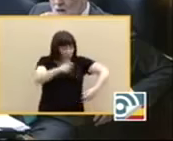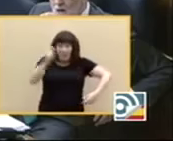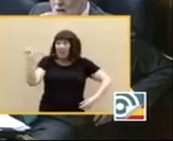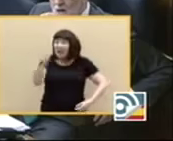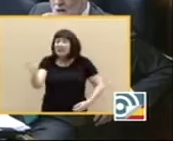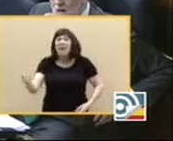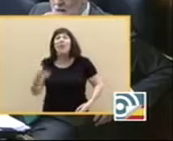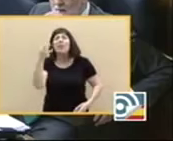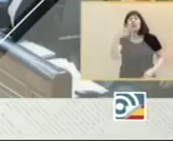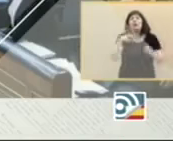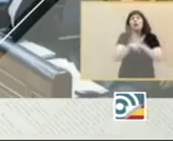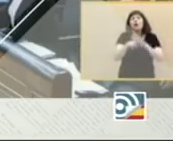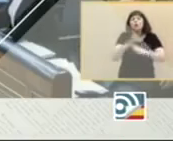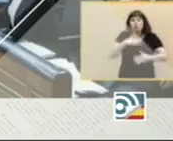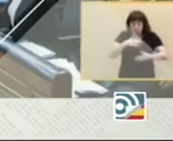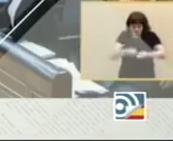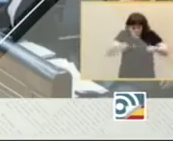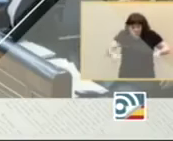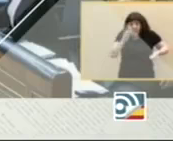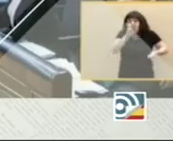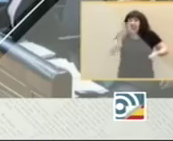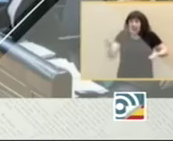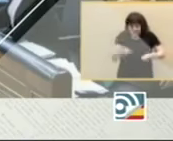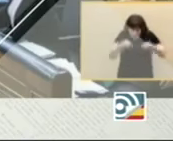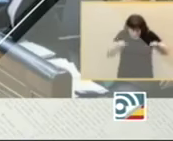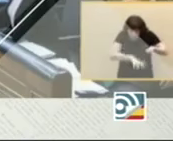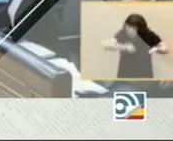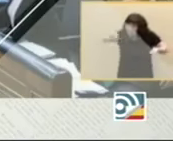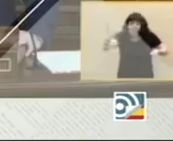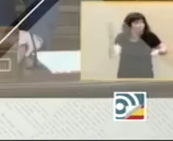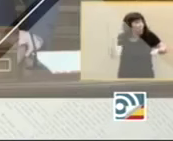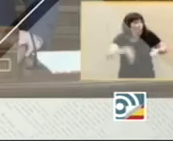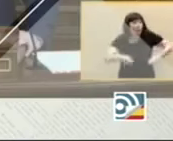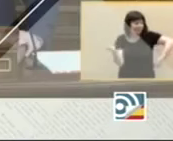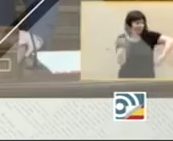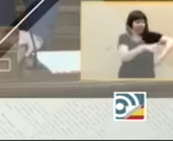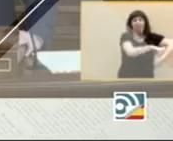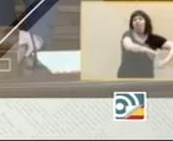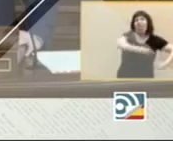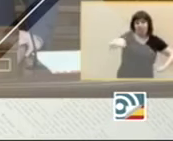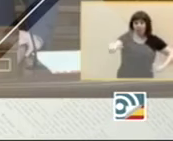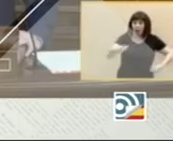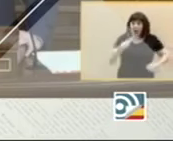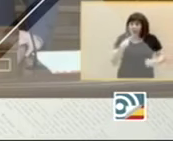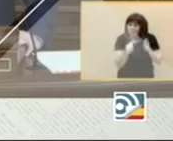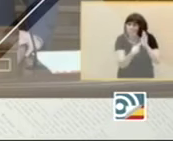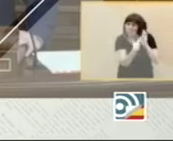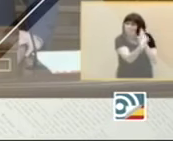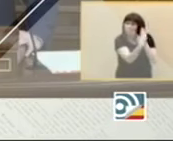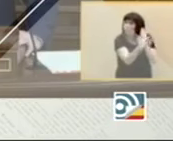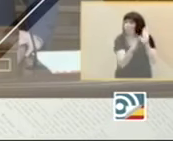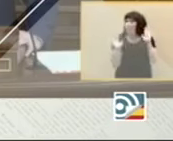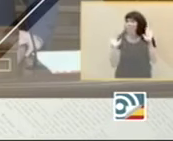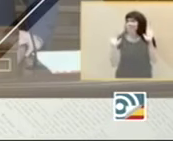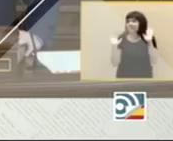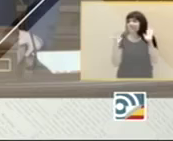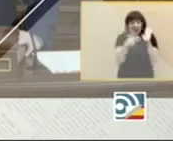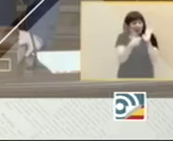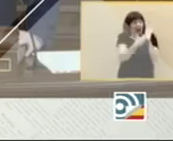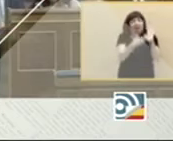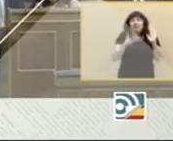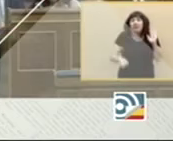realmente insólita, porque aquí nos están dando argumentos jurídicos, políticos, nos están dando argumentos sociales, un